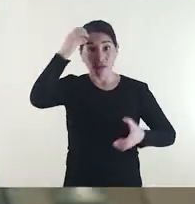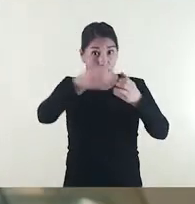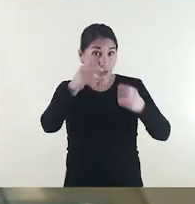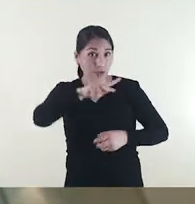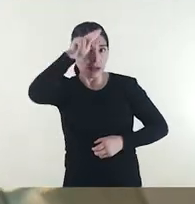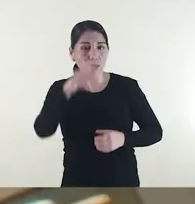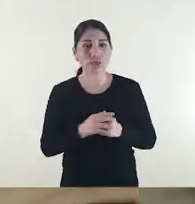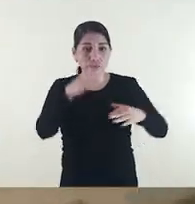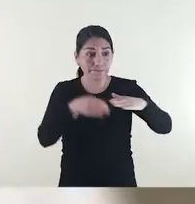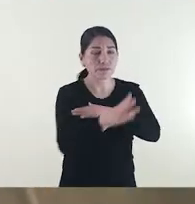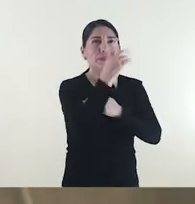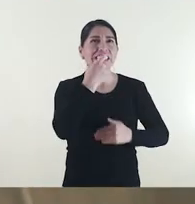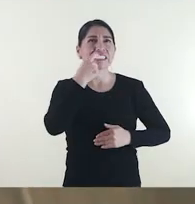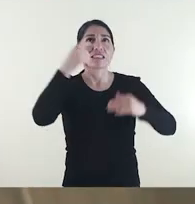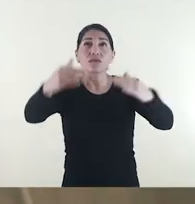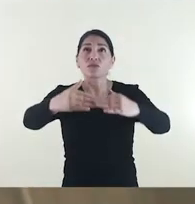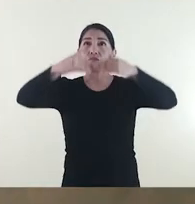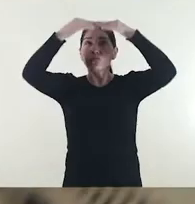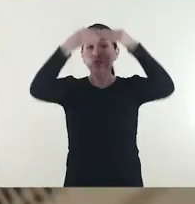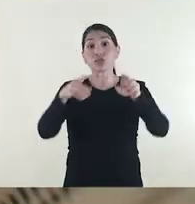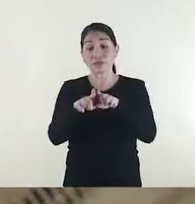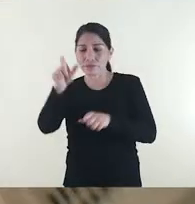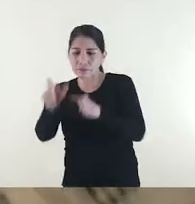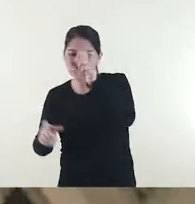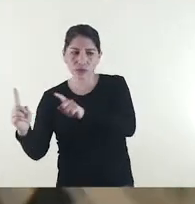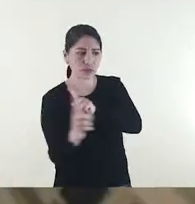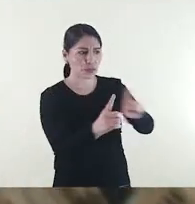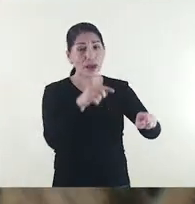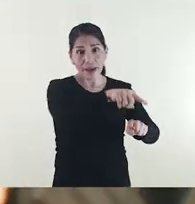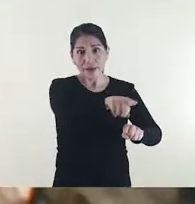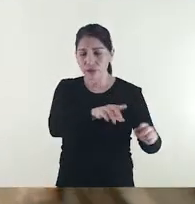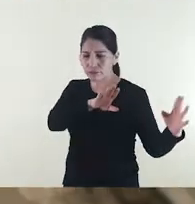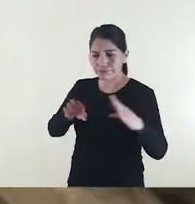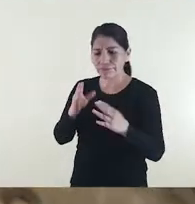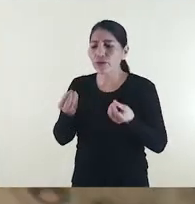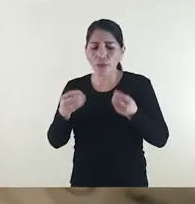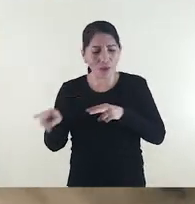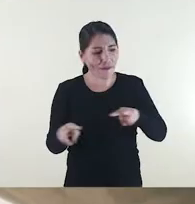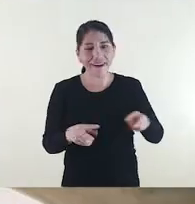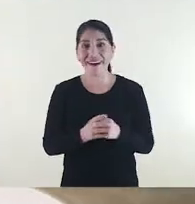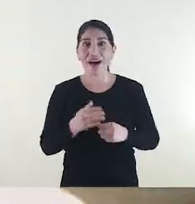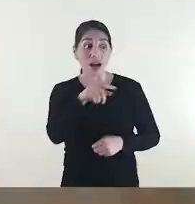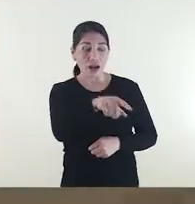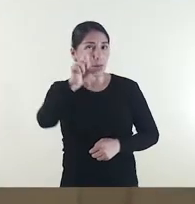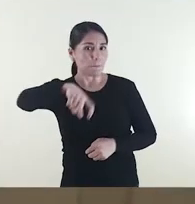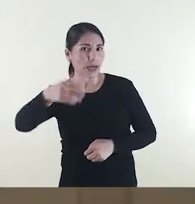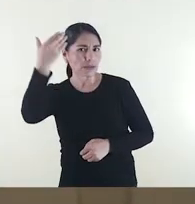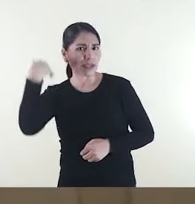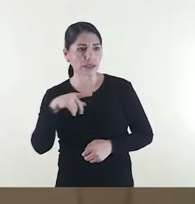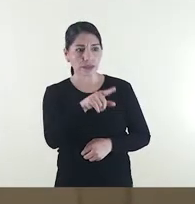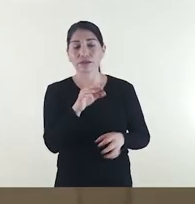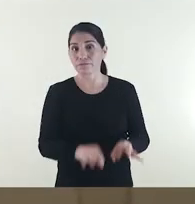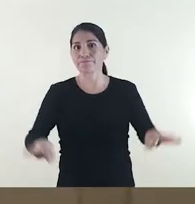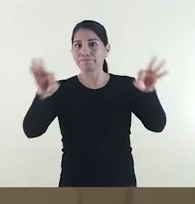oficinas para el Congreso de la República, se pueden ver los vitrales del gran hall de atención al cliente del Banco del Perú y Londres. Este banco fue